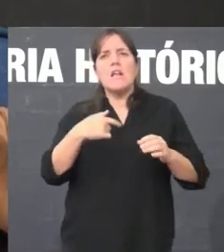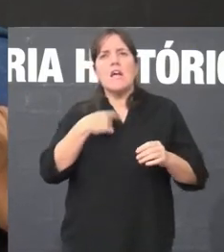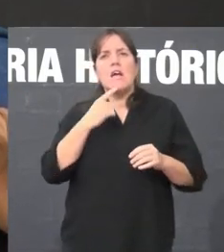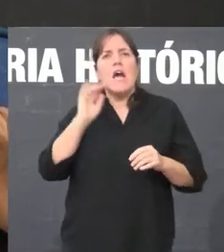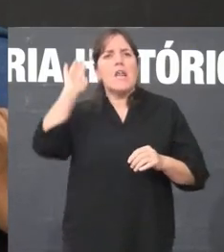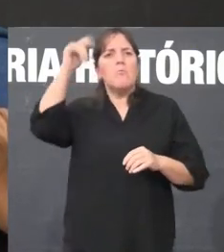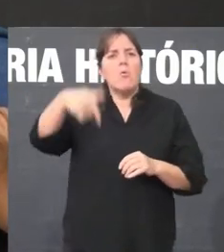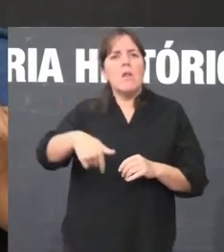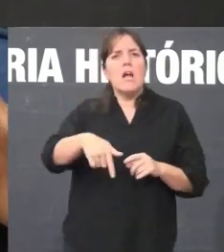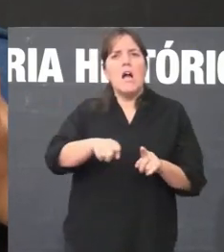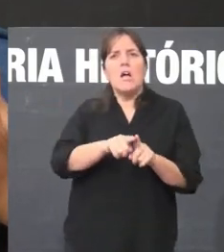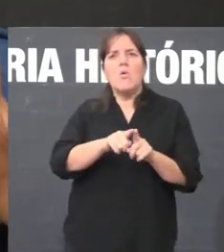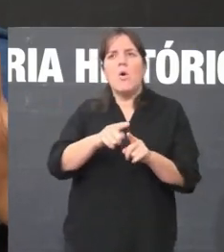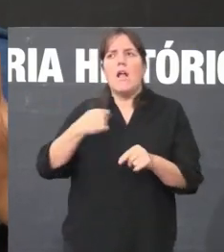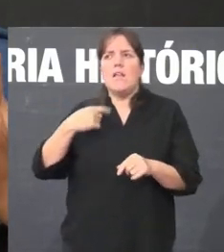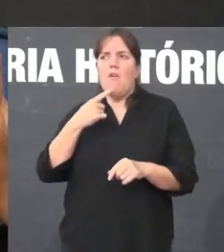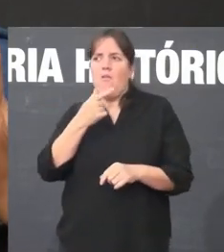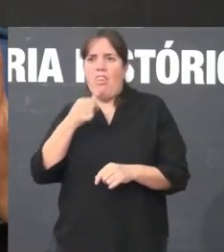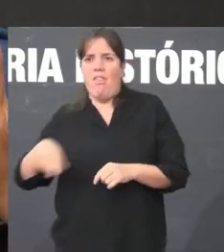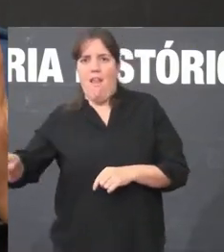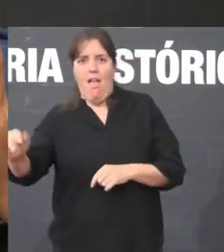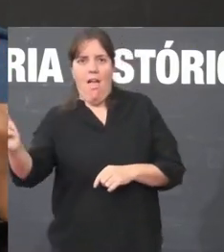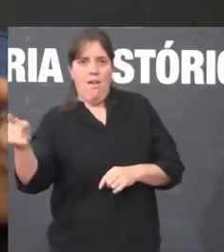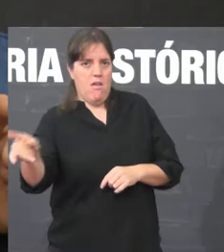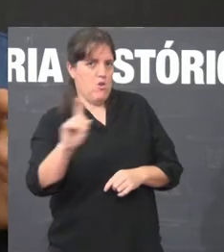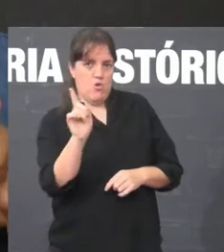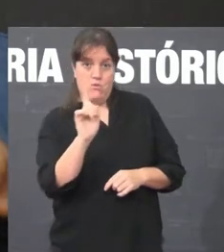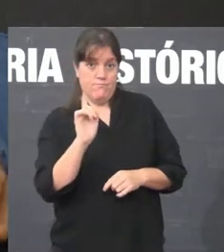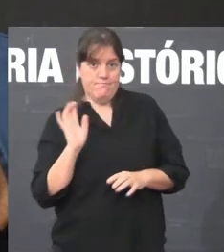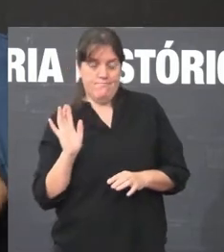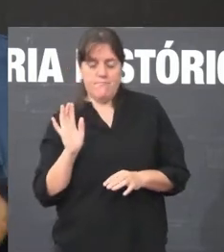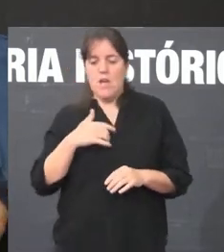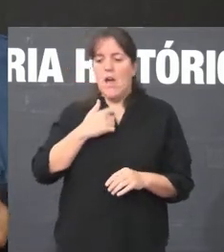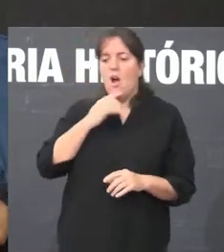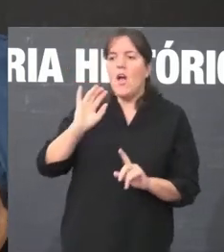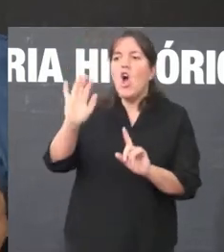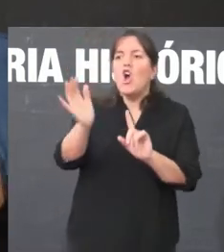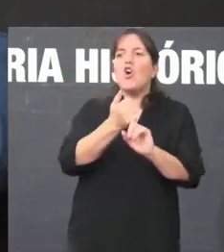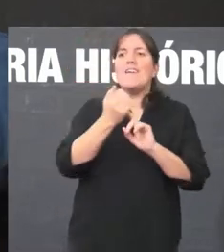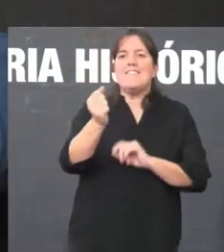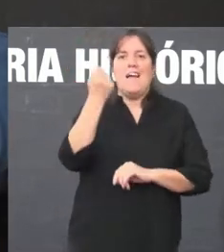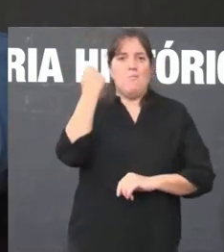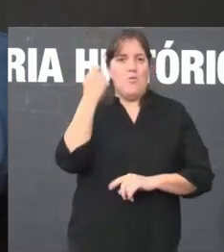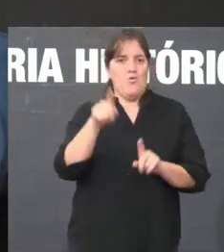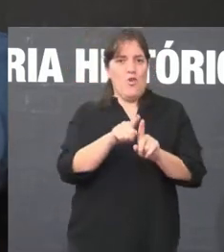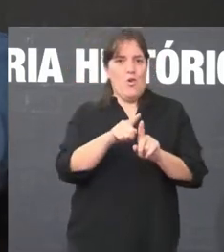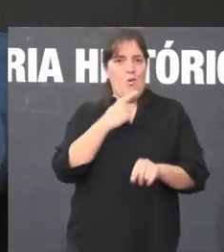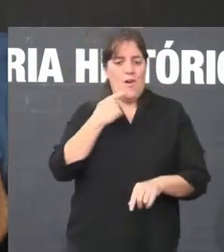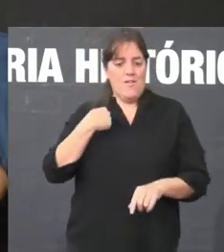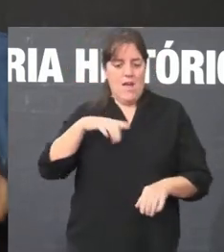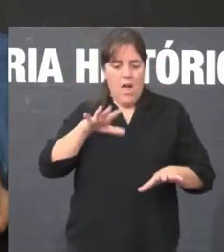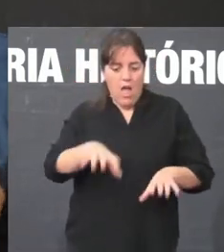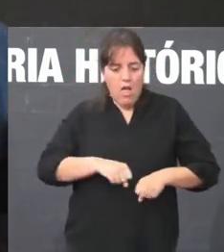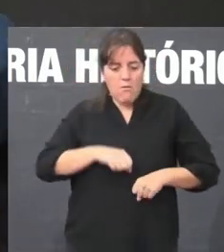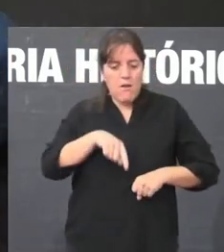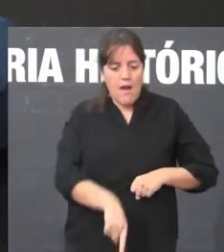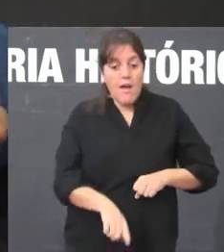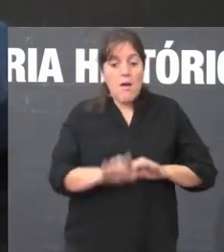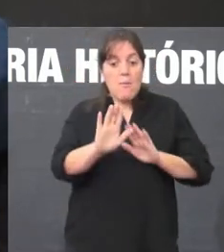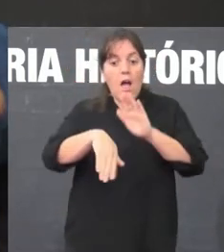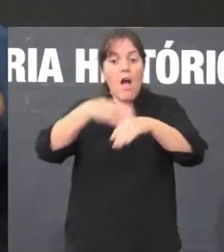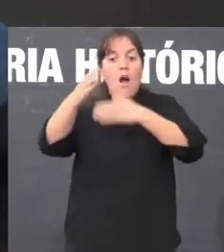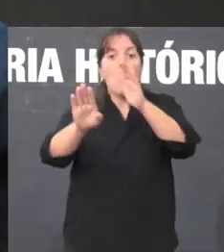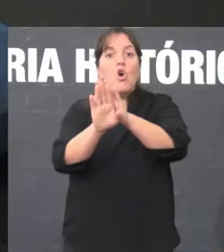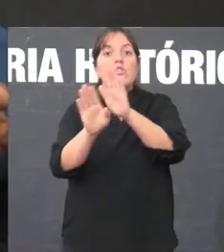está esperando en la esquina. Ahora hemos conquistado el campamento base. Bien, para alcanzar la cumbre hay que